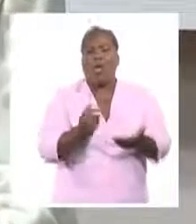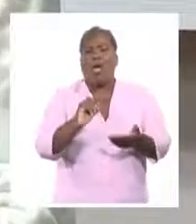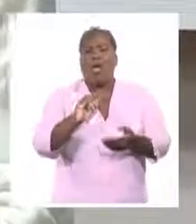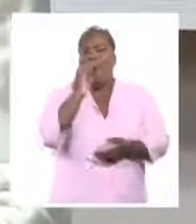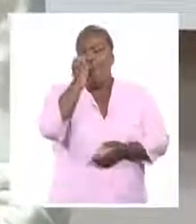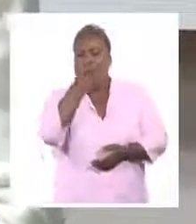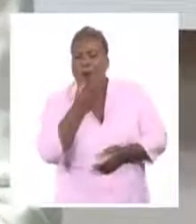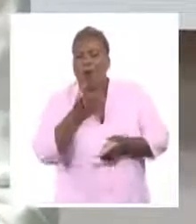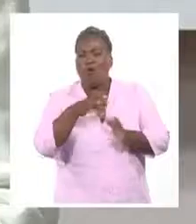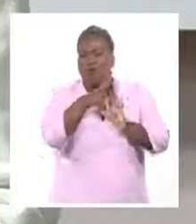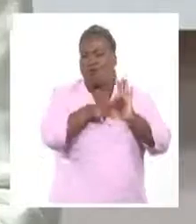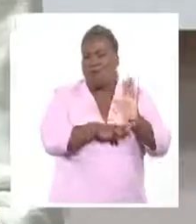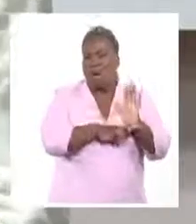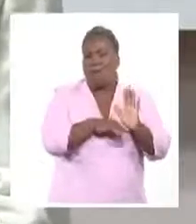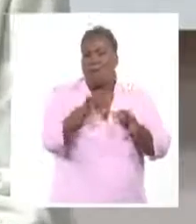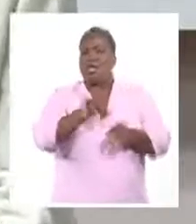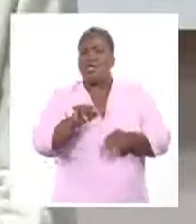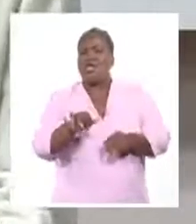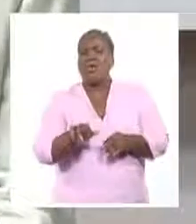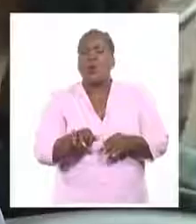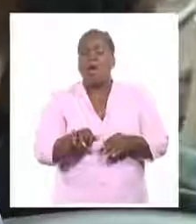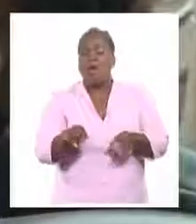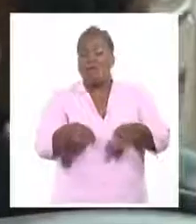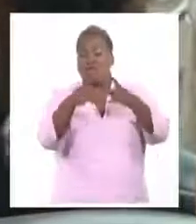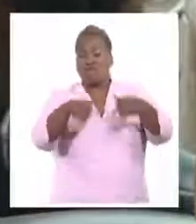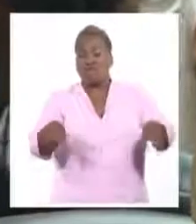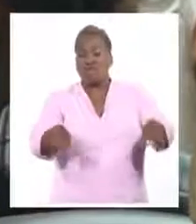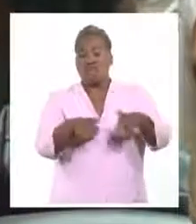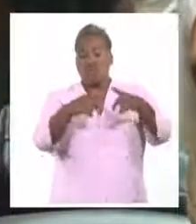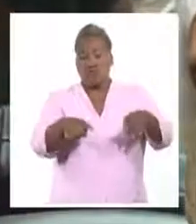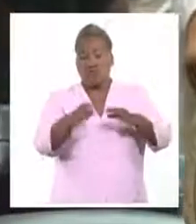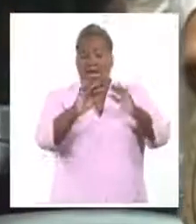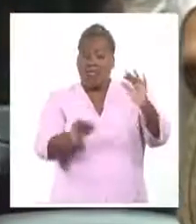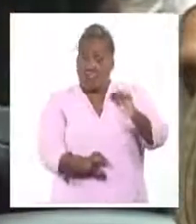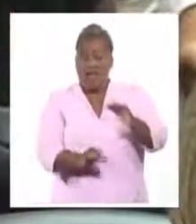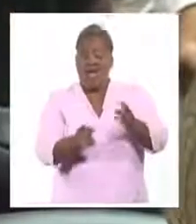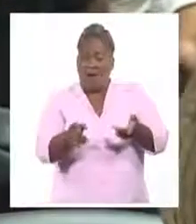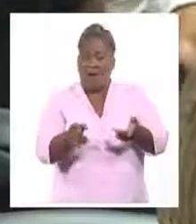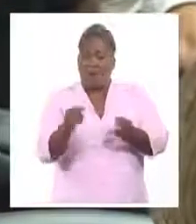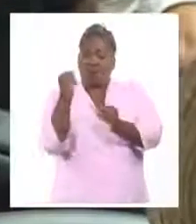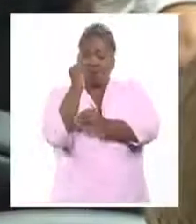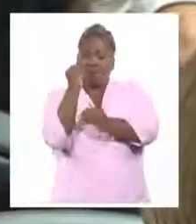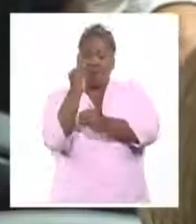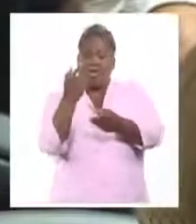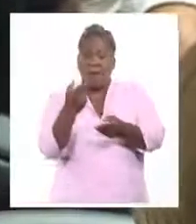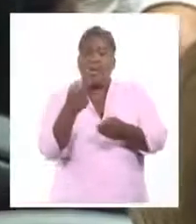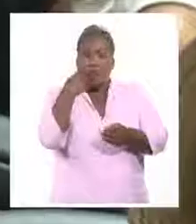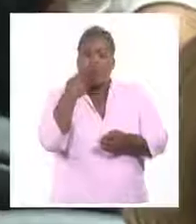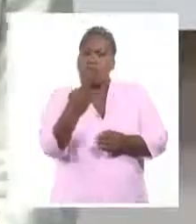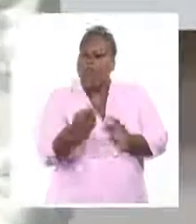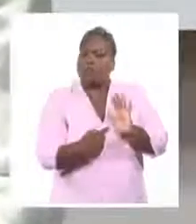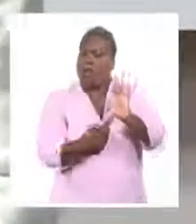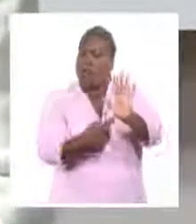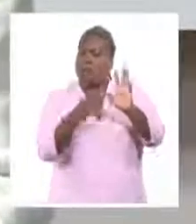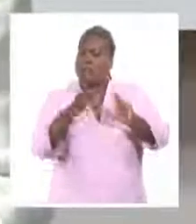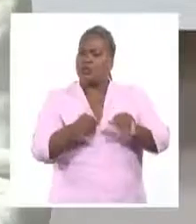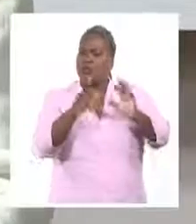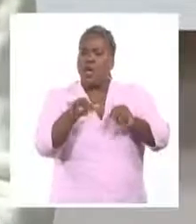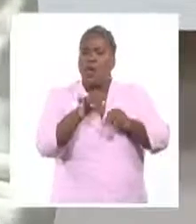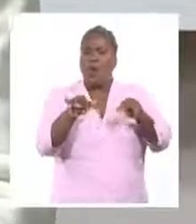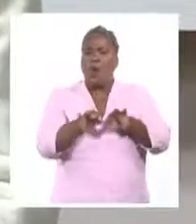el despegue de la comercialización de la música que sigue estando por debajo de su potencialidad, pero muestra un desarrollo imparable, la danza o el